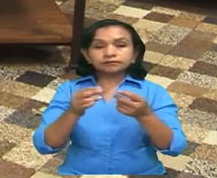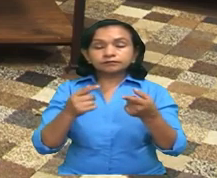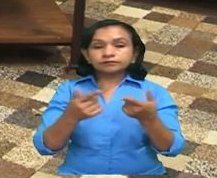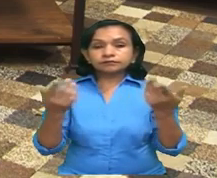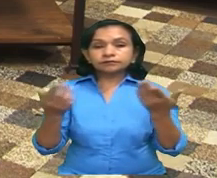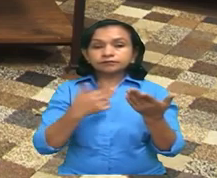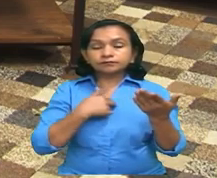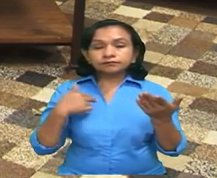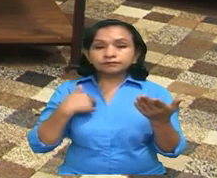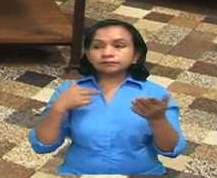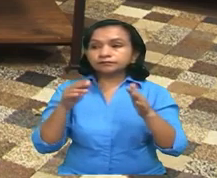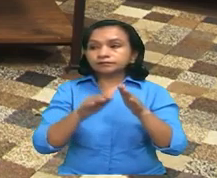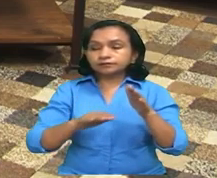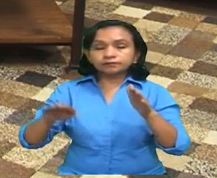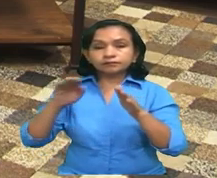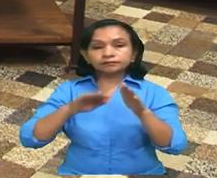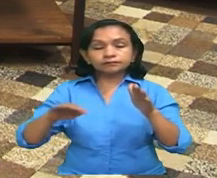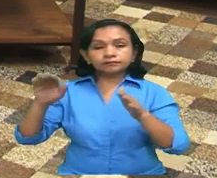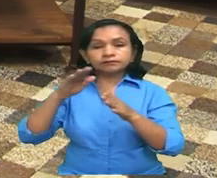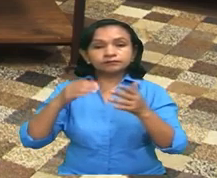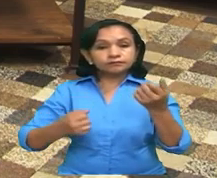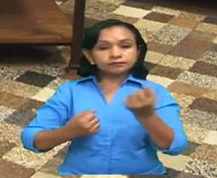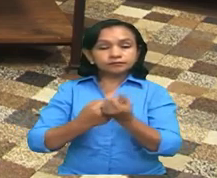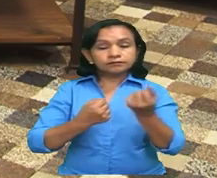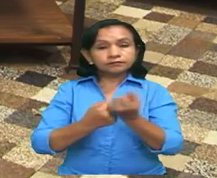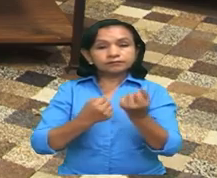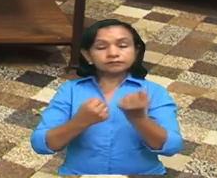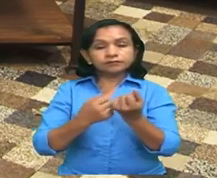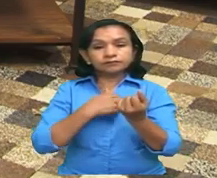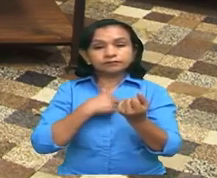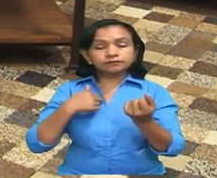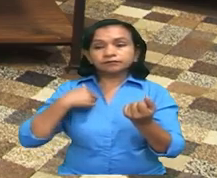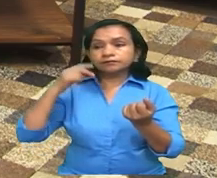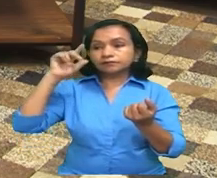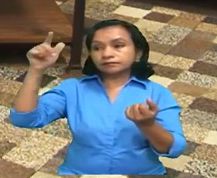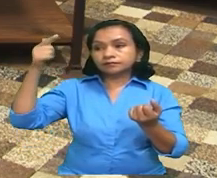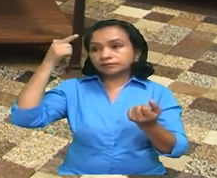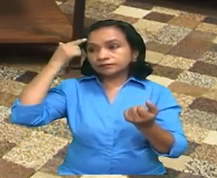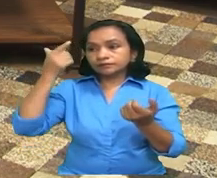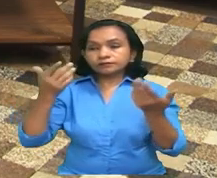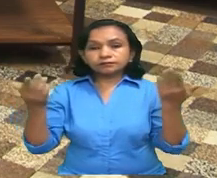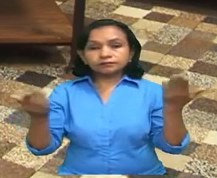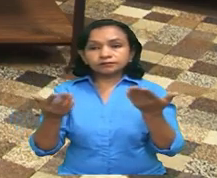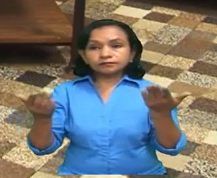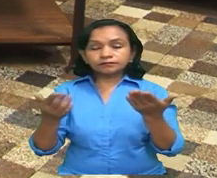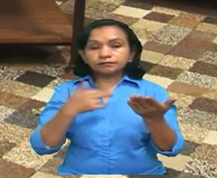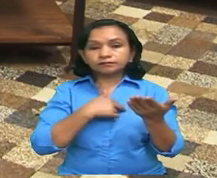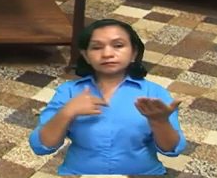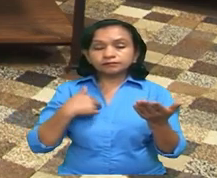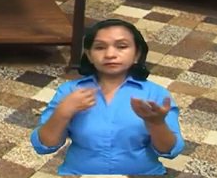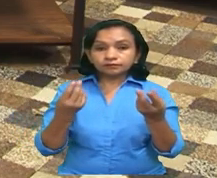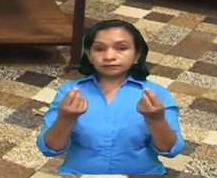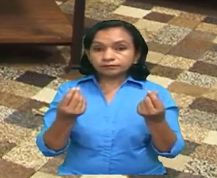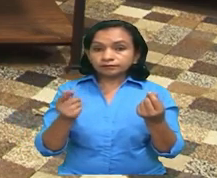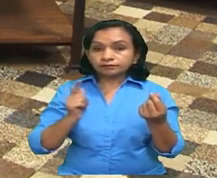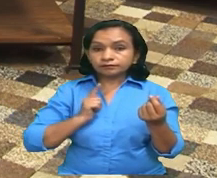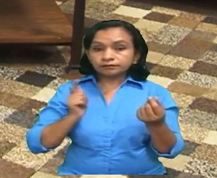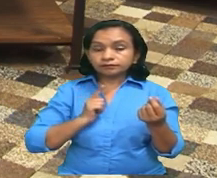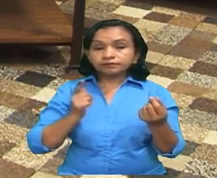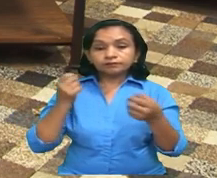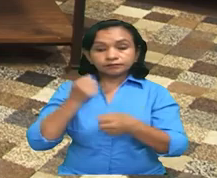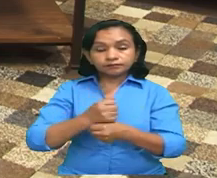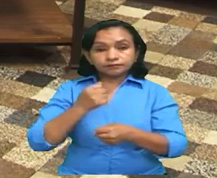2007 el turismo ha venido creciendo progresivamente y se ha venido posicionando, como mencionaba el presidente de